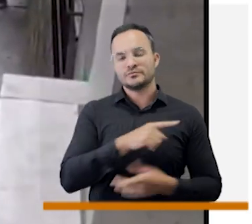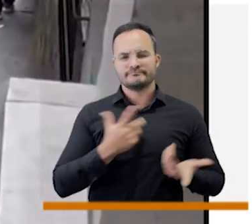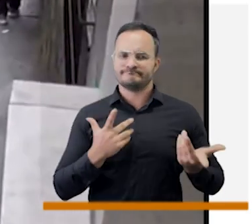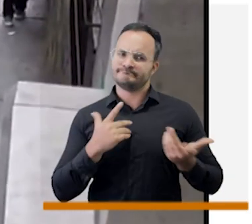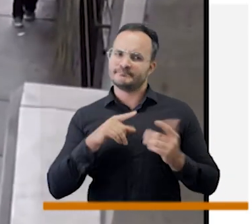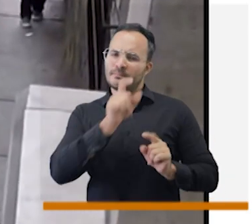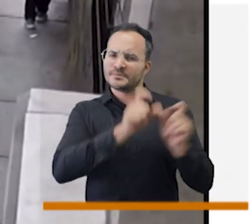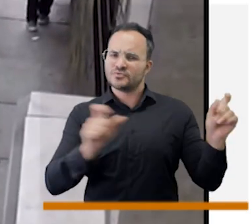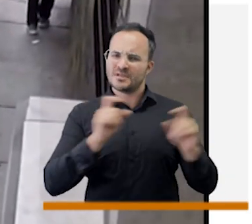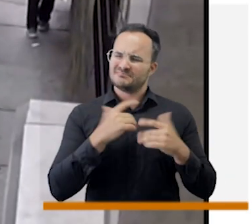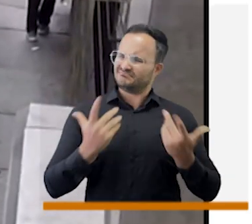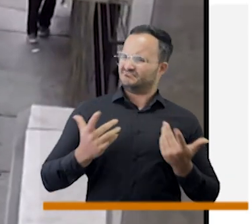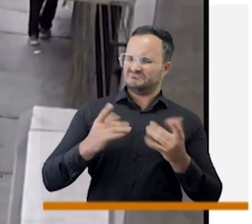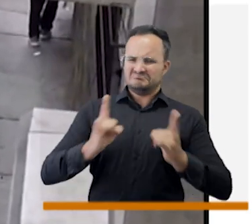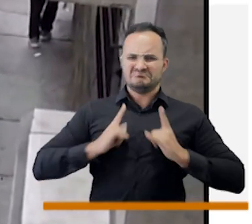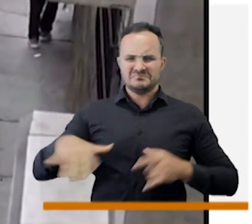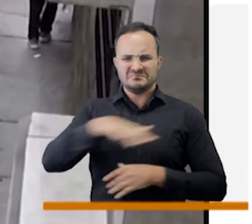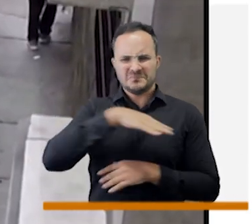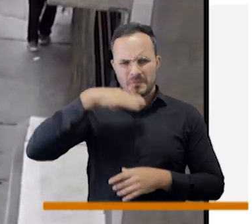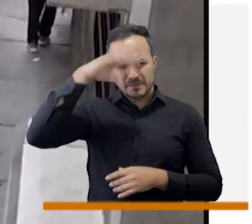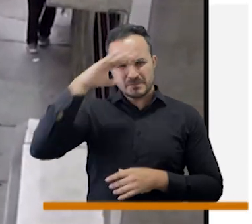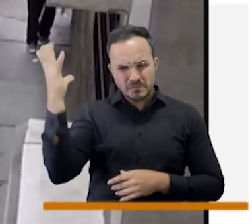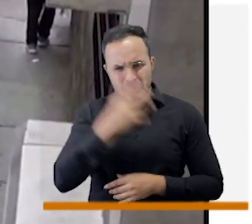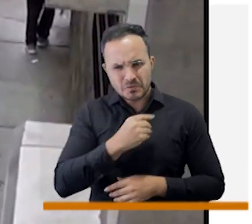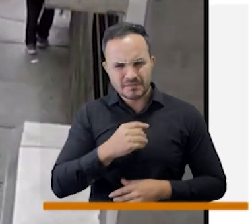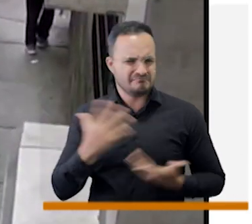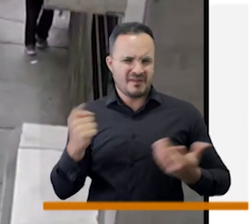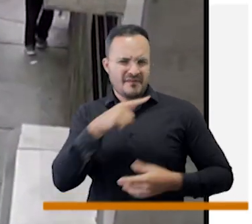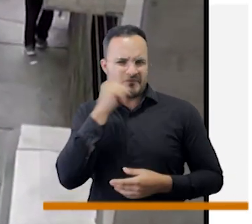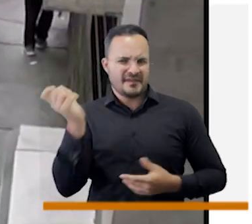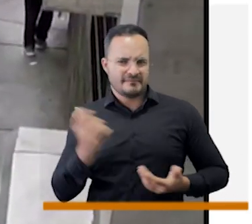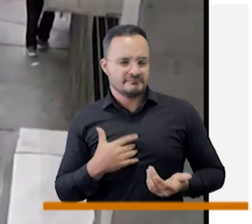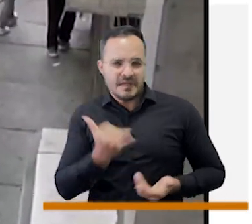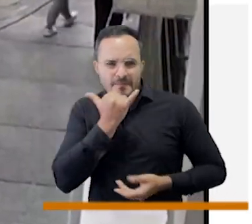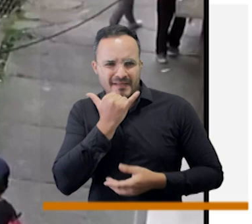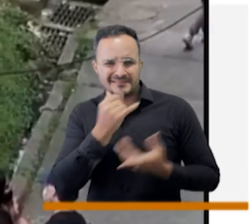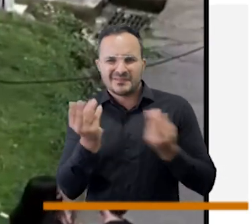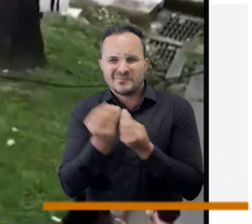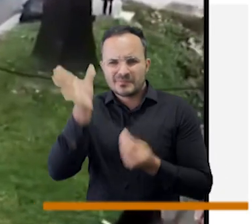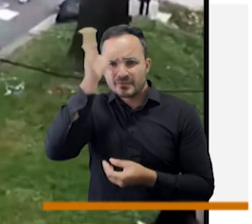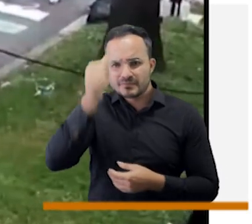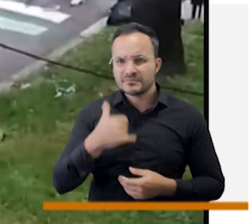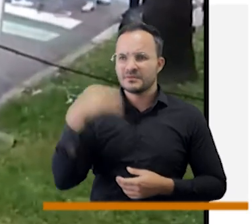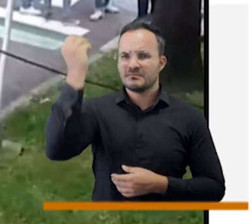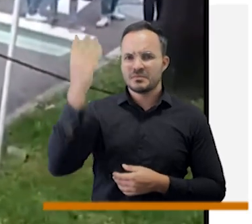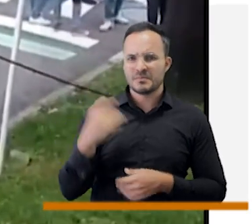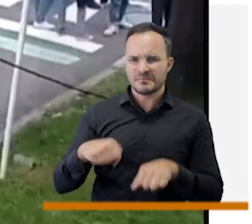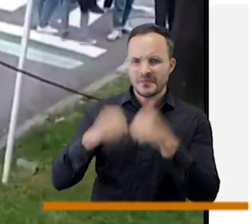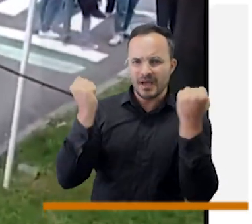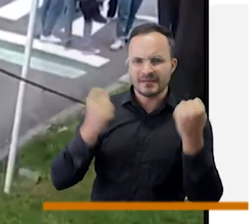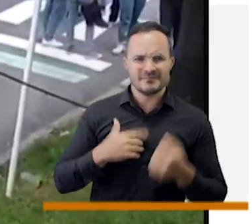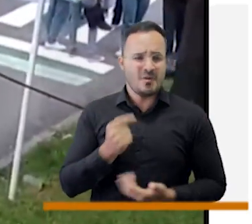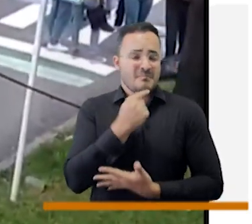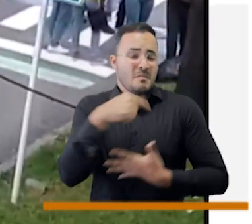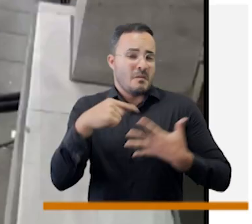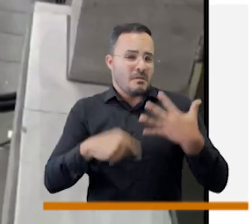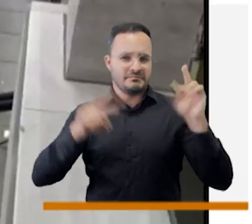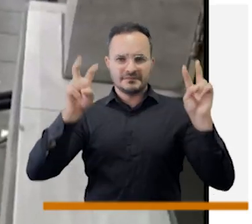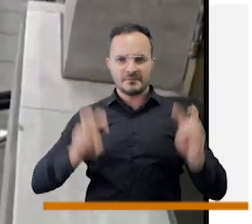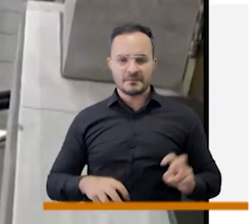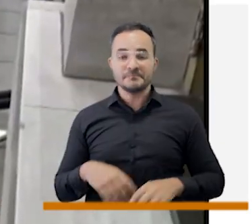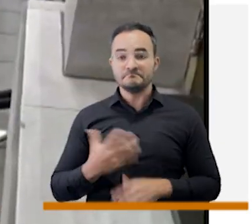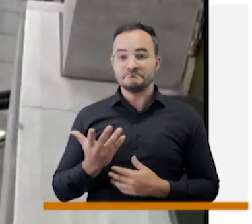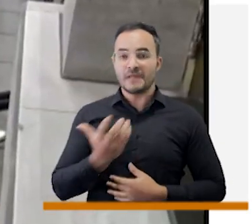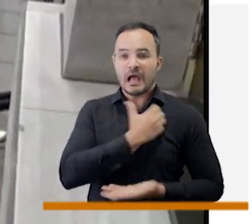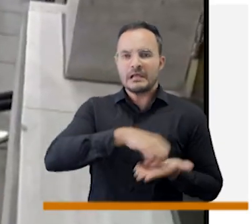preguntando por qué la ciudad hoy está tan fea, por qué está llena de basuras, por qué está vandalizada, qué es lo que está pasando con los semáforos y demás asuntos. Y lo único que